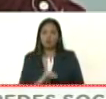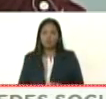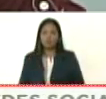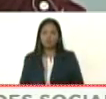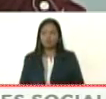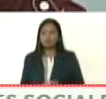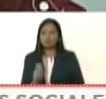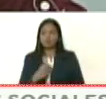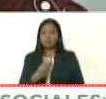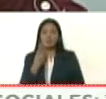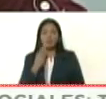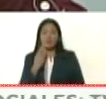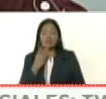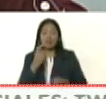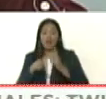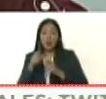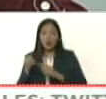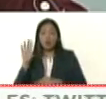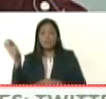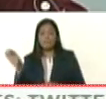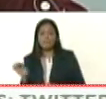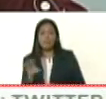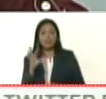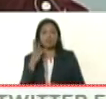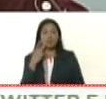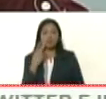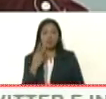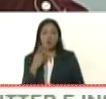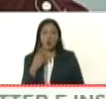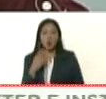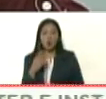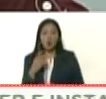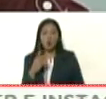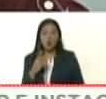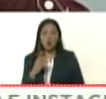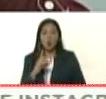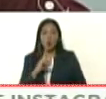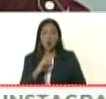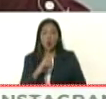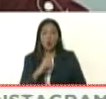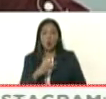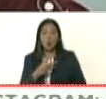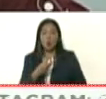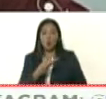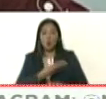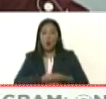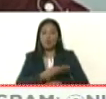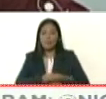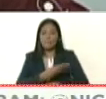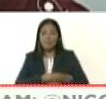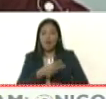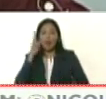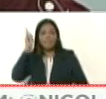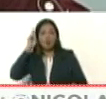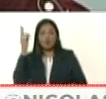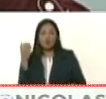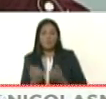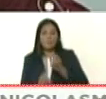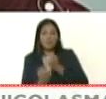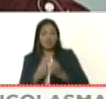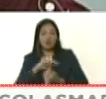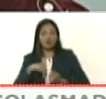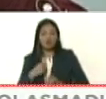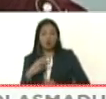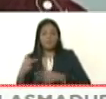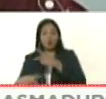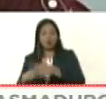visto experiencias en otros países de la región, como es Guatemala y Perú, quienes tomando en base nuestra producción